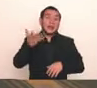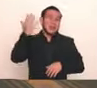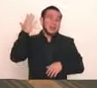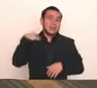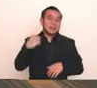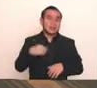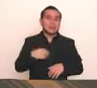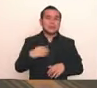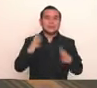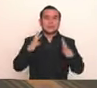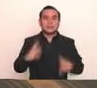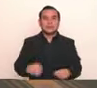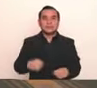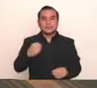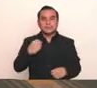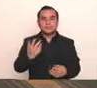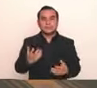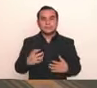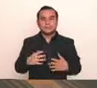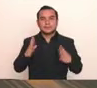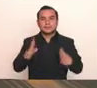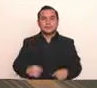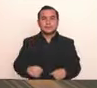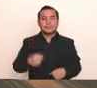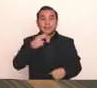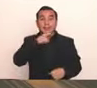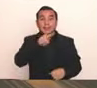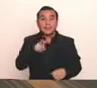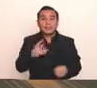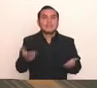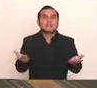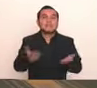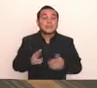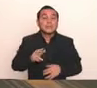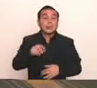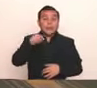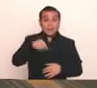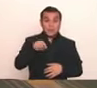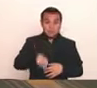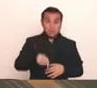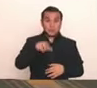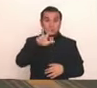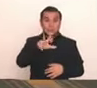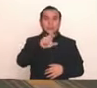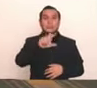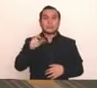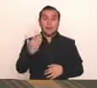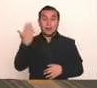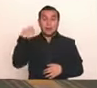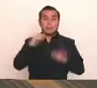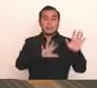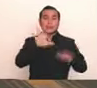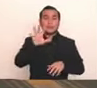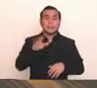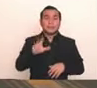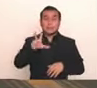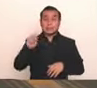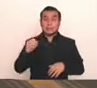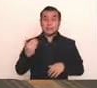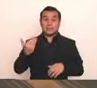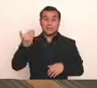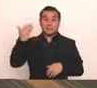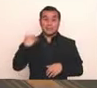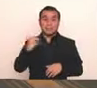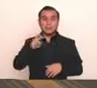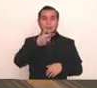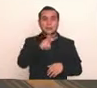gobernado en el partido anterior a tener 3 en una semana en los últimos 30 años el senador